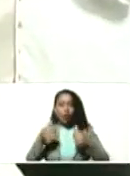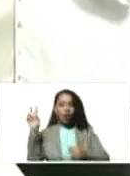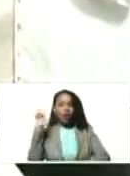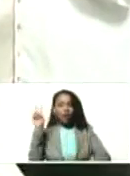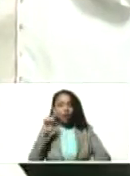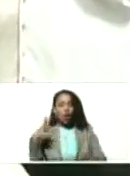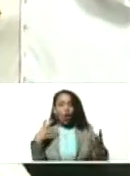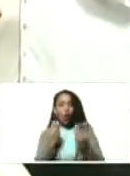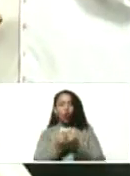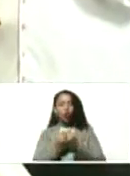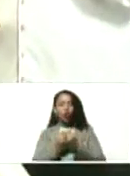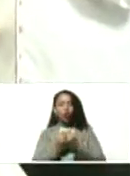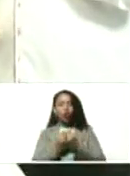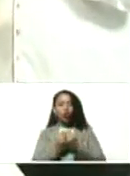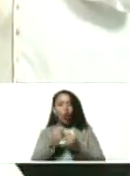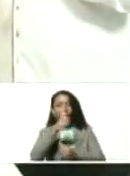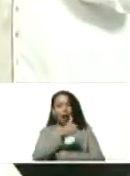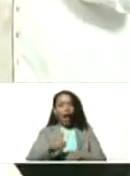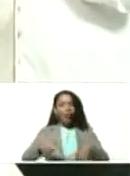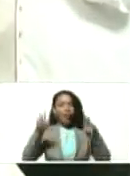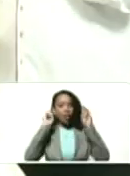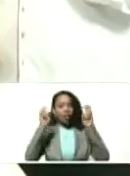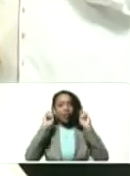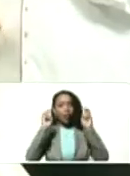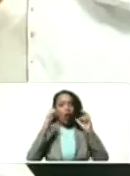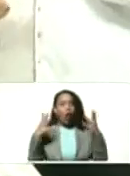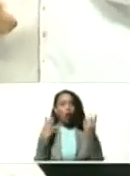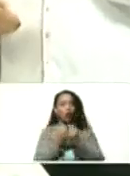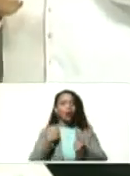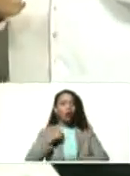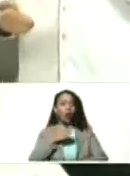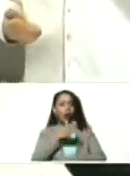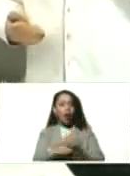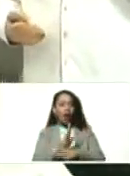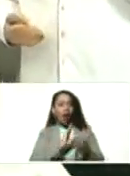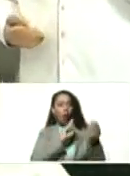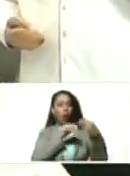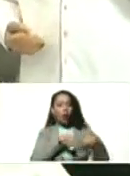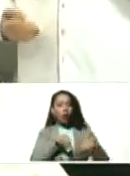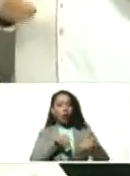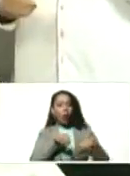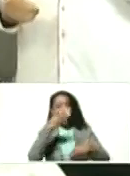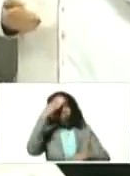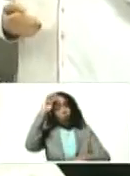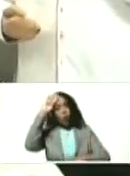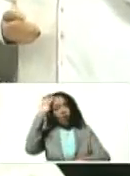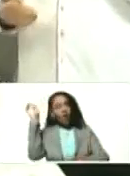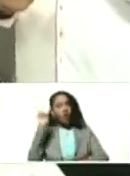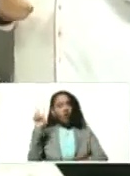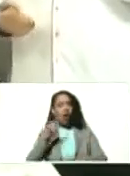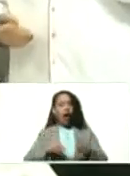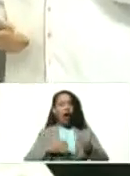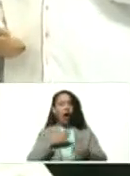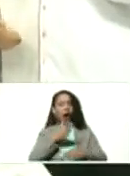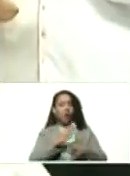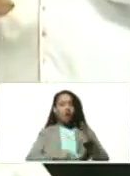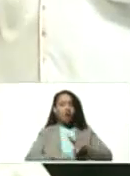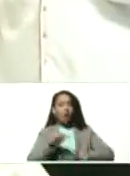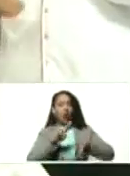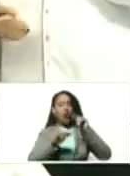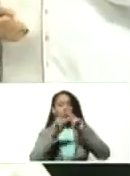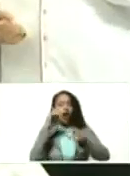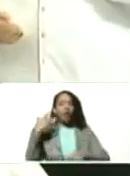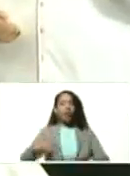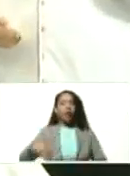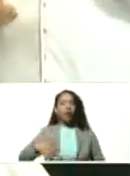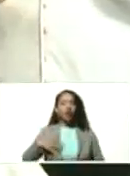juntos por cada latido, ¿verdad? Juntos tenemos que ir dentro del convenio Cuba-Venezuela a construir precisamente el derecho